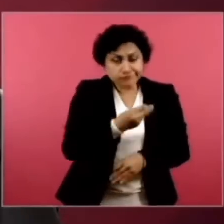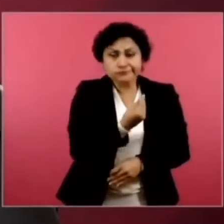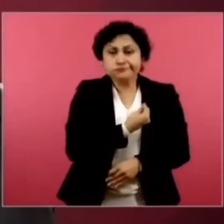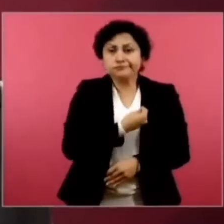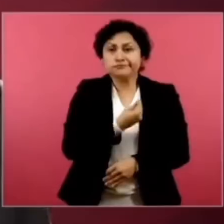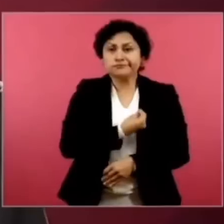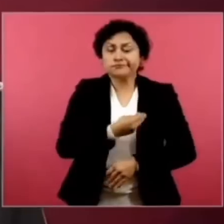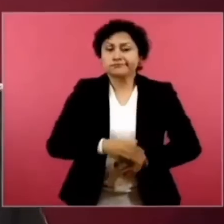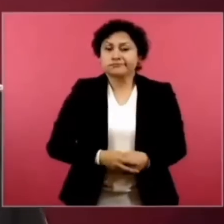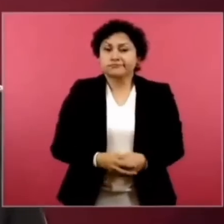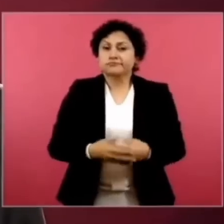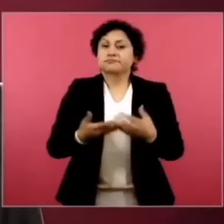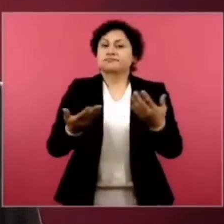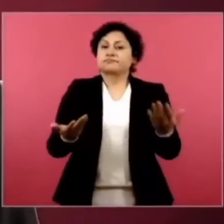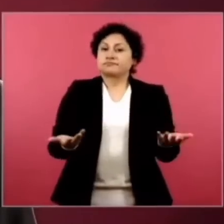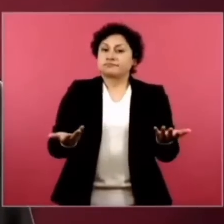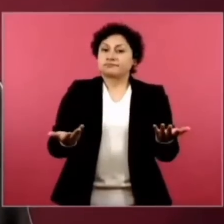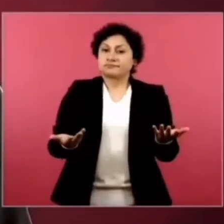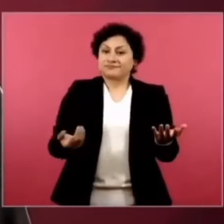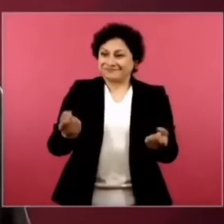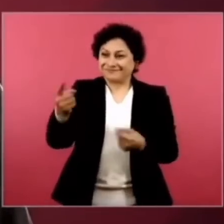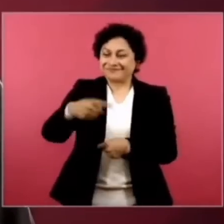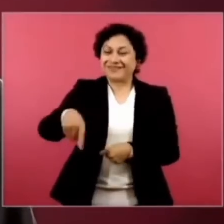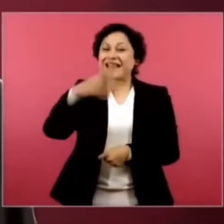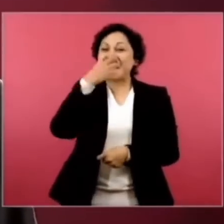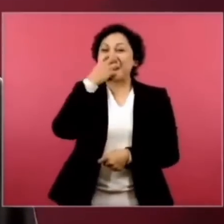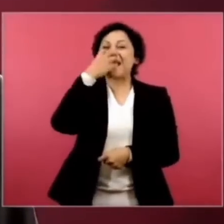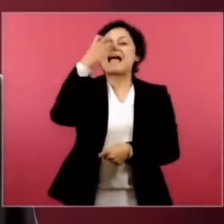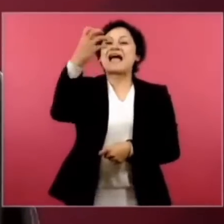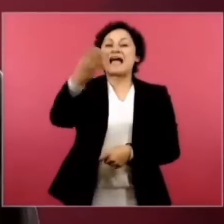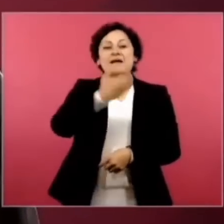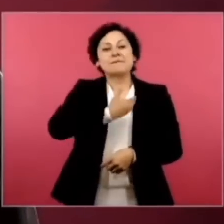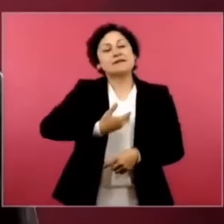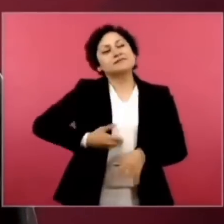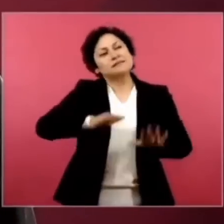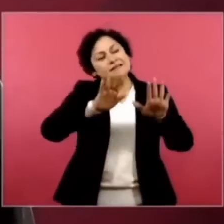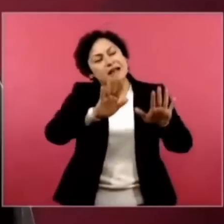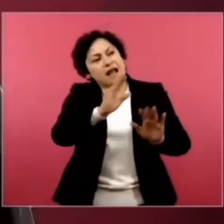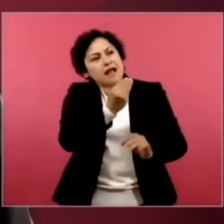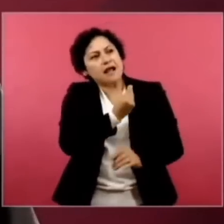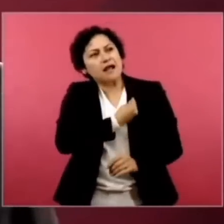Presidente, aguanta, el pueblo se levanta.